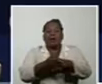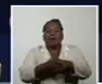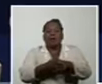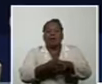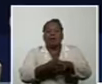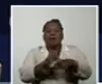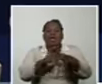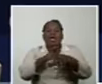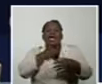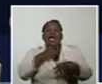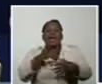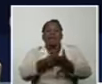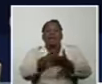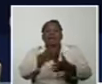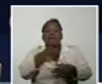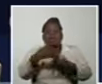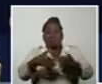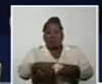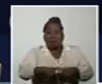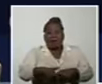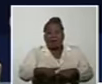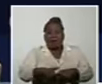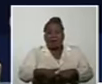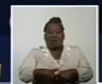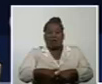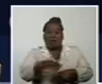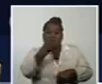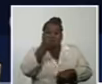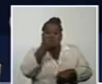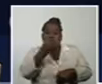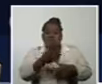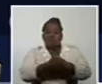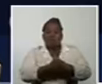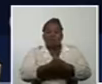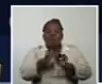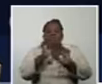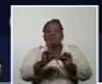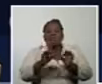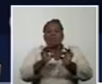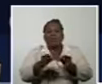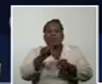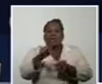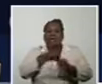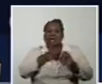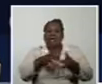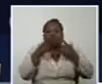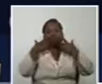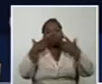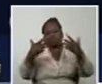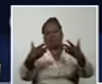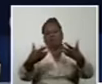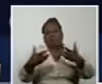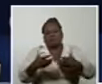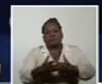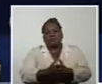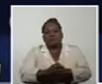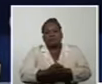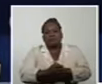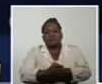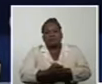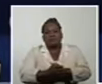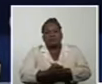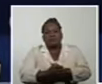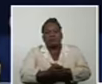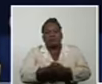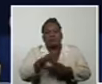que es la Salmonella typhi y siempre se cita como el ejemplo más famoso de